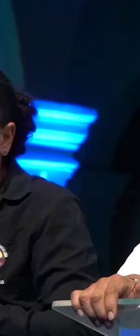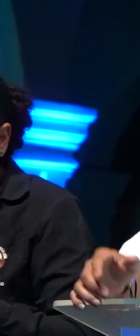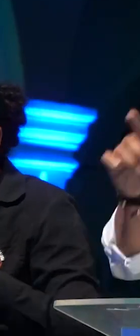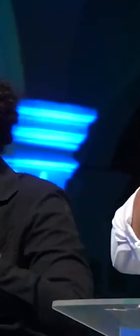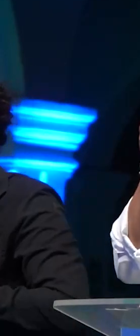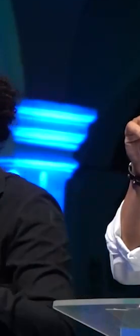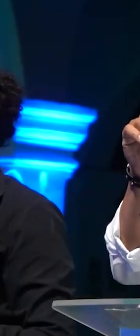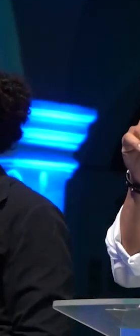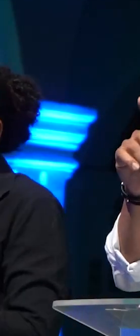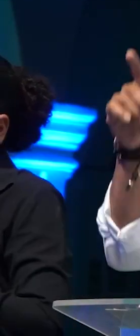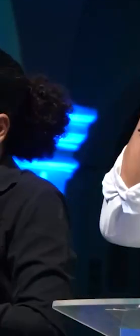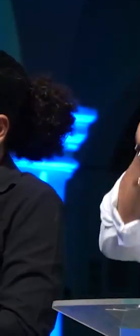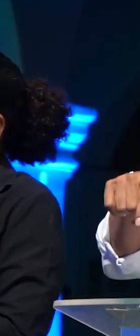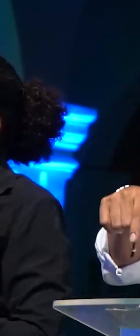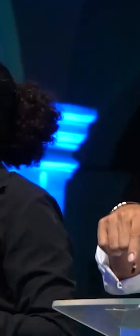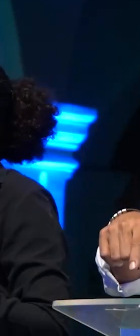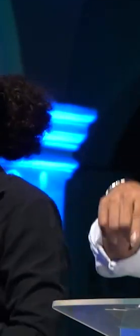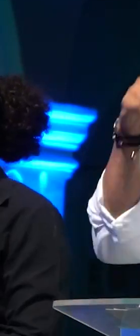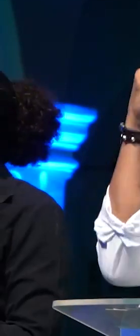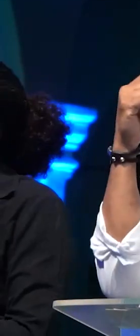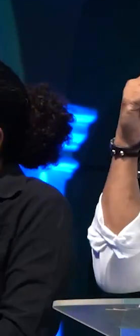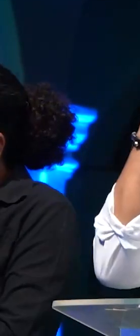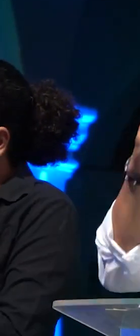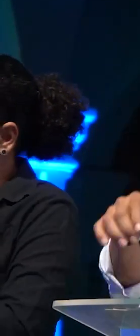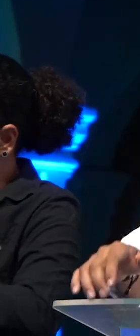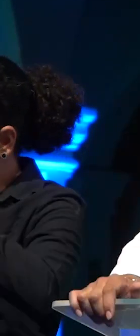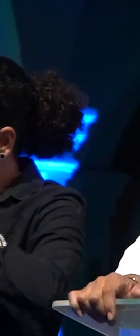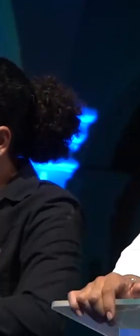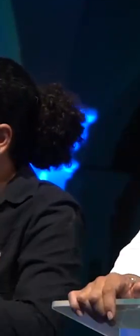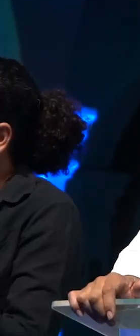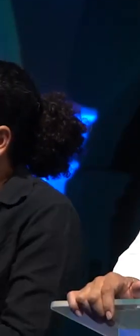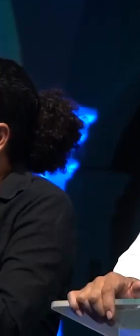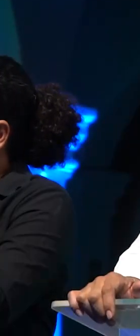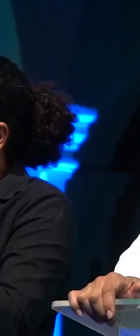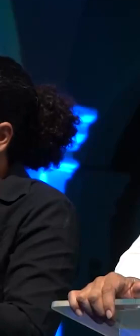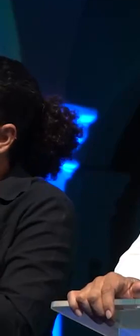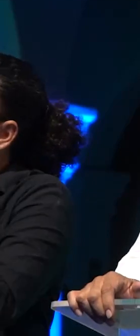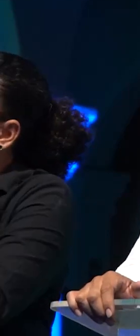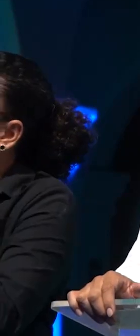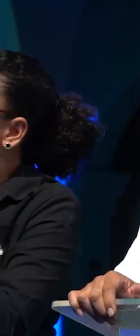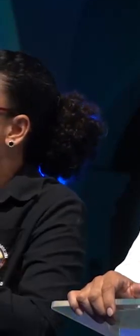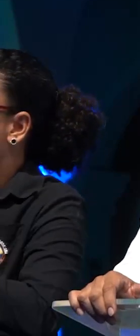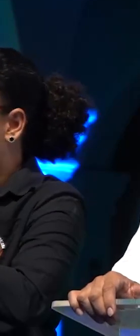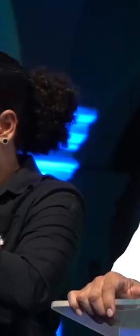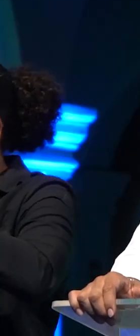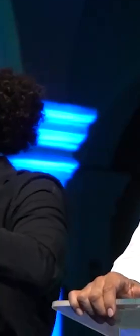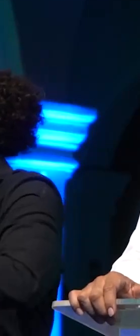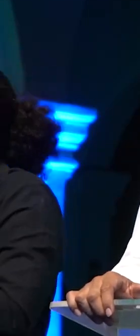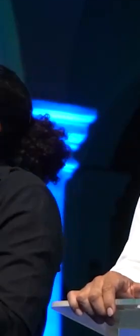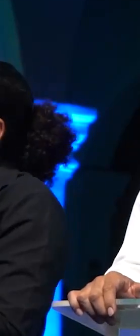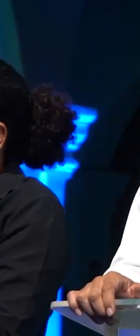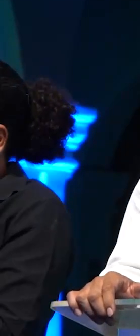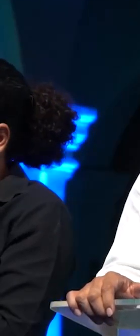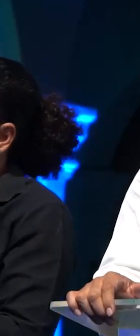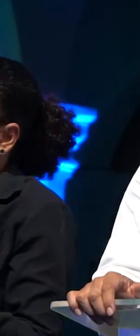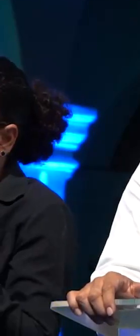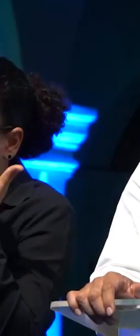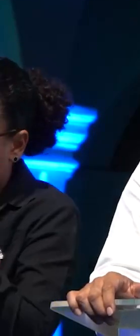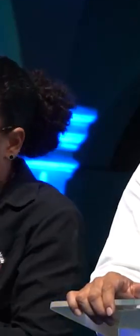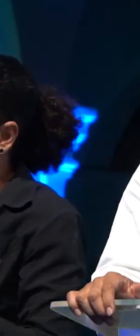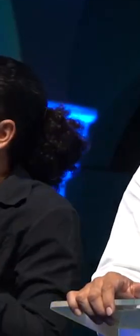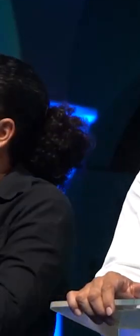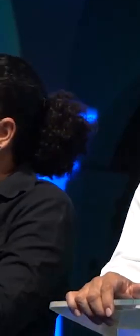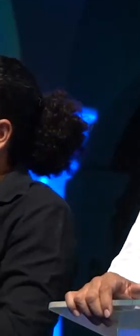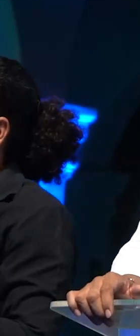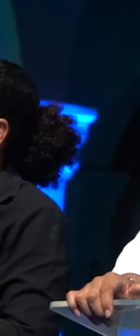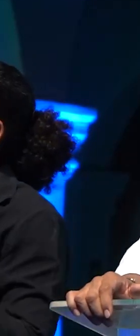de Colombia. Y desafortunadamente para no montar el de la salud pública porque no se tiene. Y para que entonces nos abrieran una investigación en la